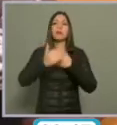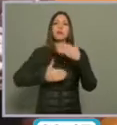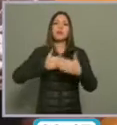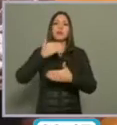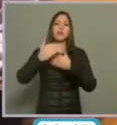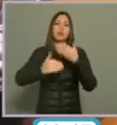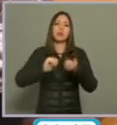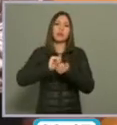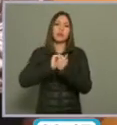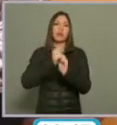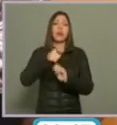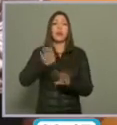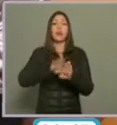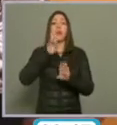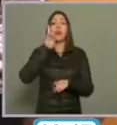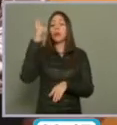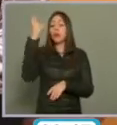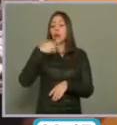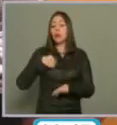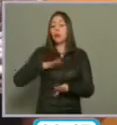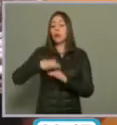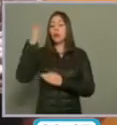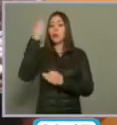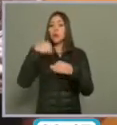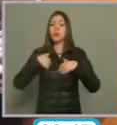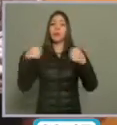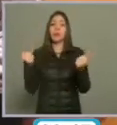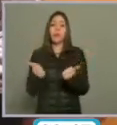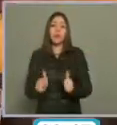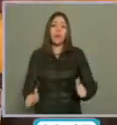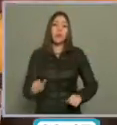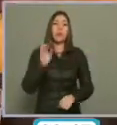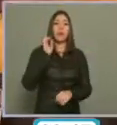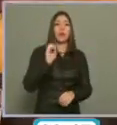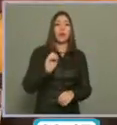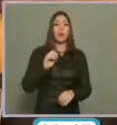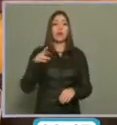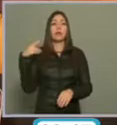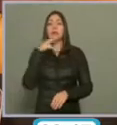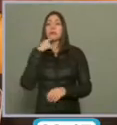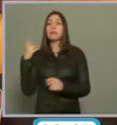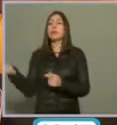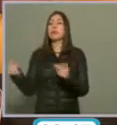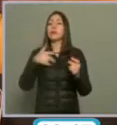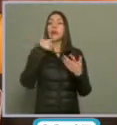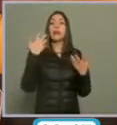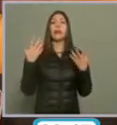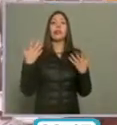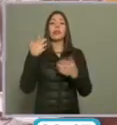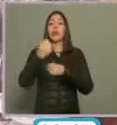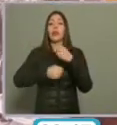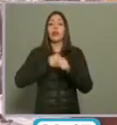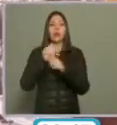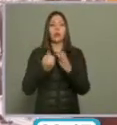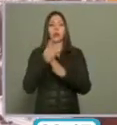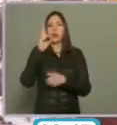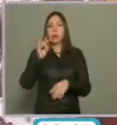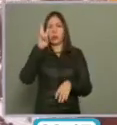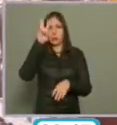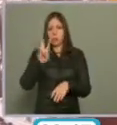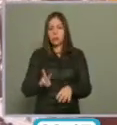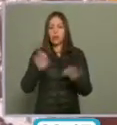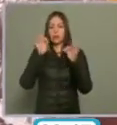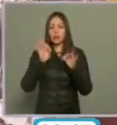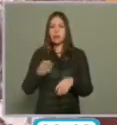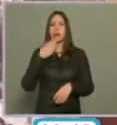una situación de vanidad o de irnos con la prisa y la velocidad de los propósitos de Año Nuevo, supuesto. sino realmente